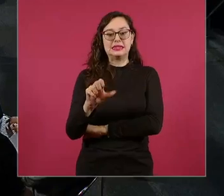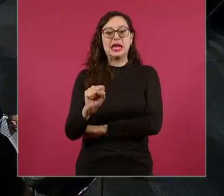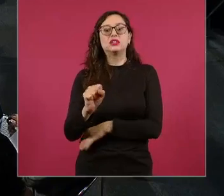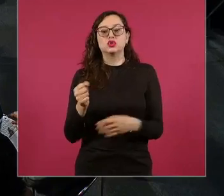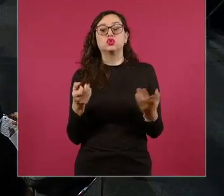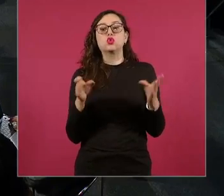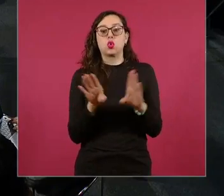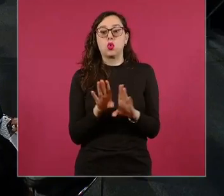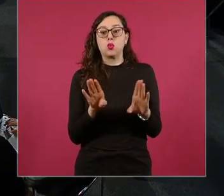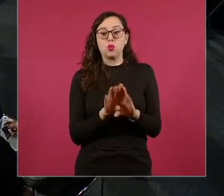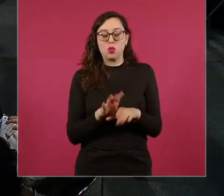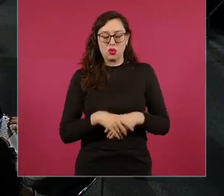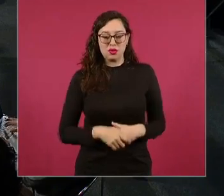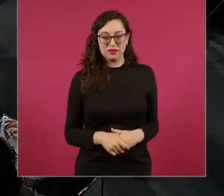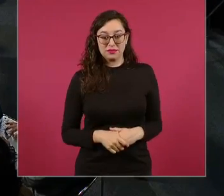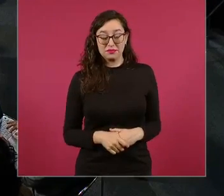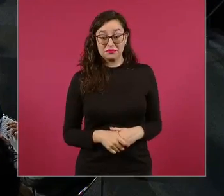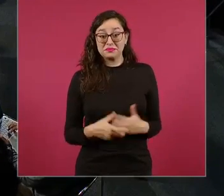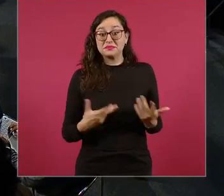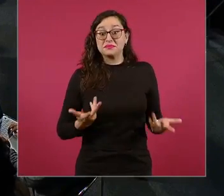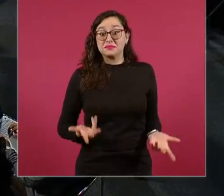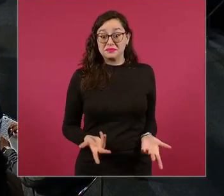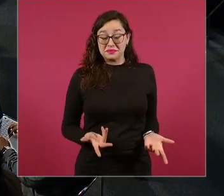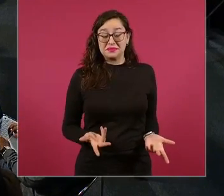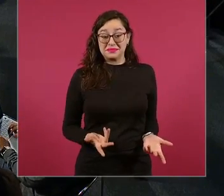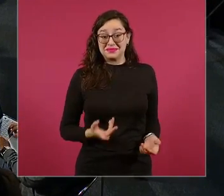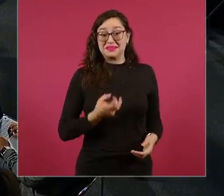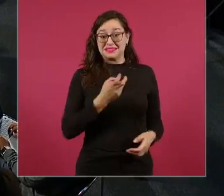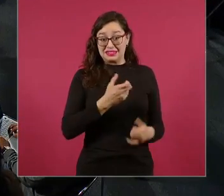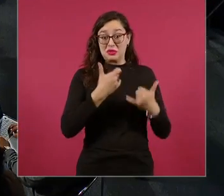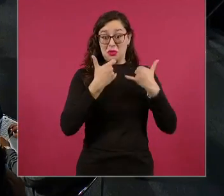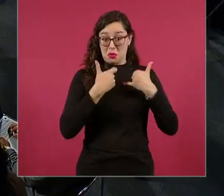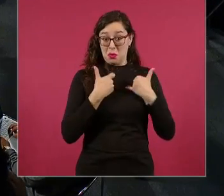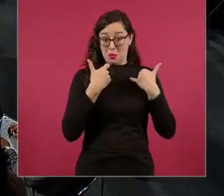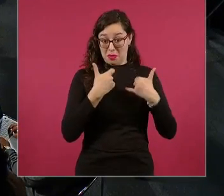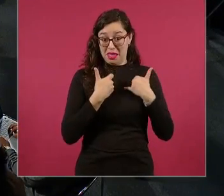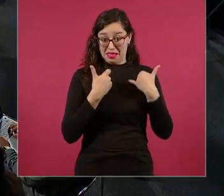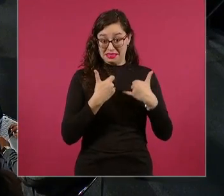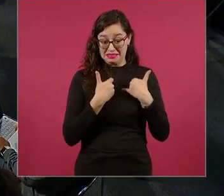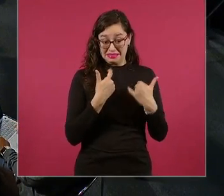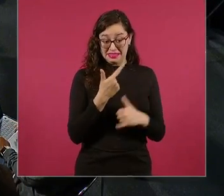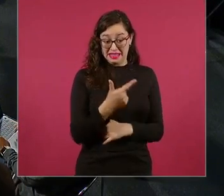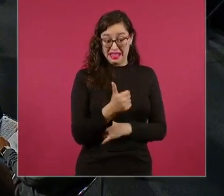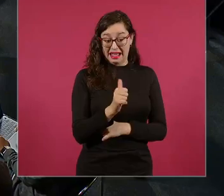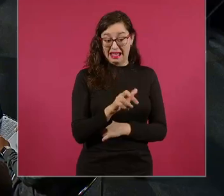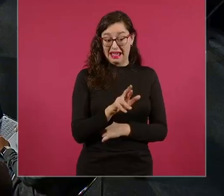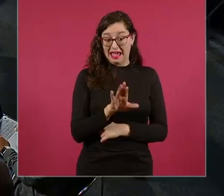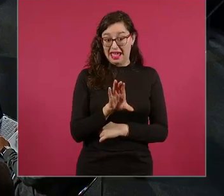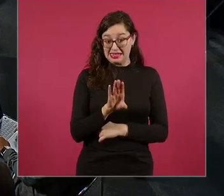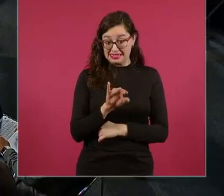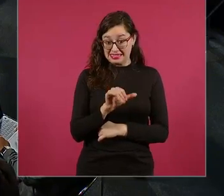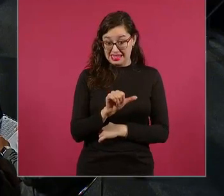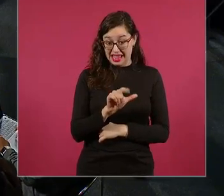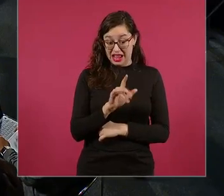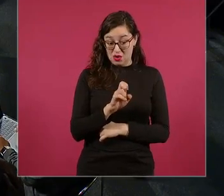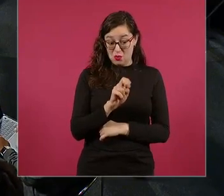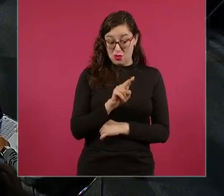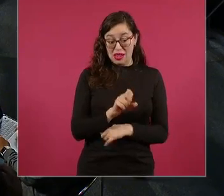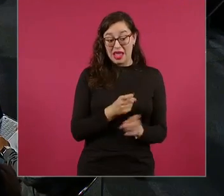pues ese joven que entra en el 89, casi al mismo tiempo que inicia el gobierno